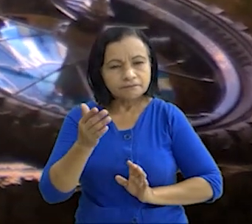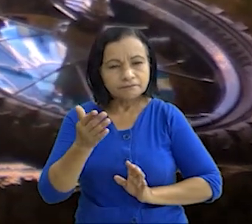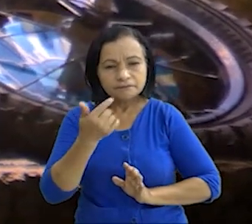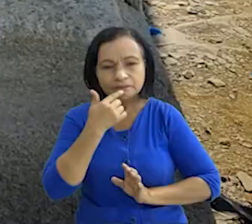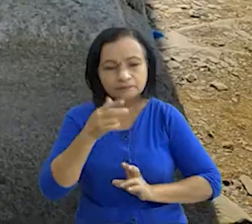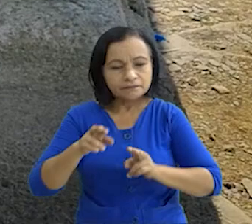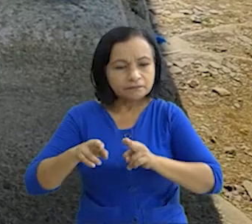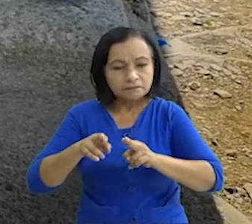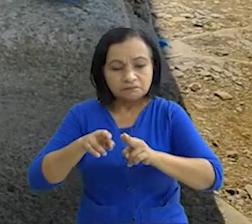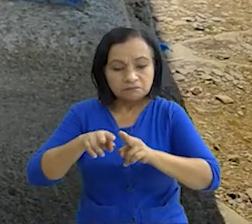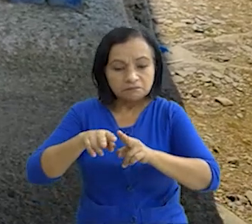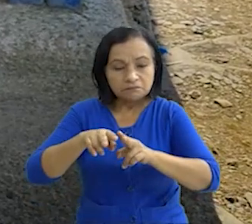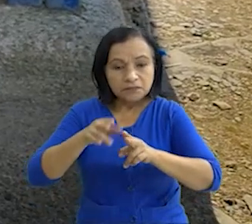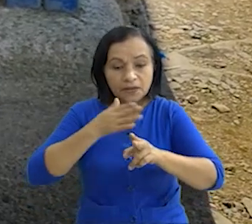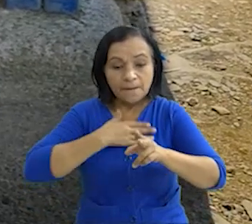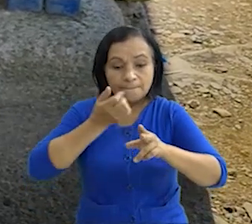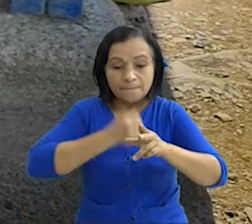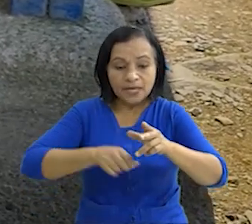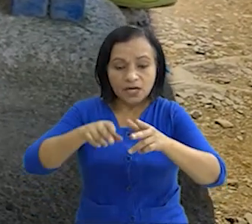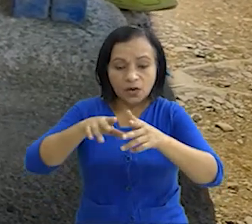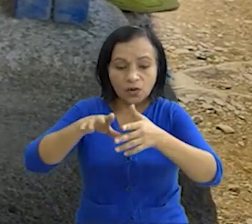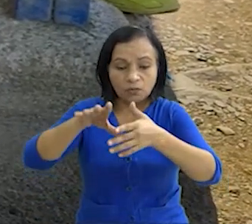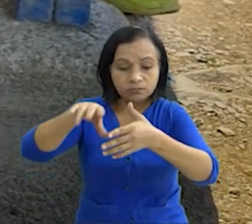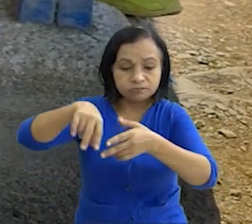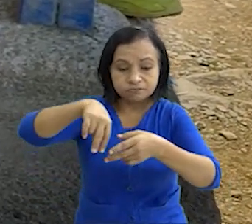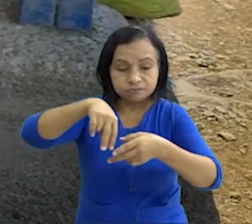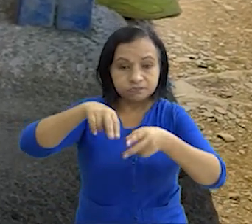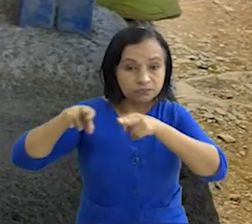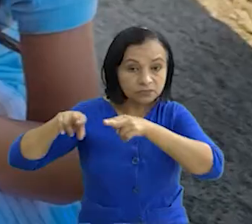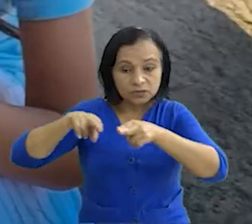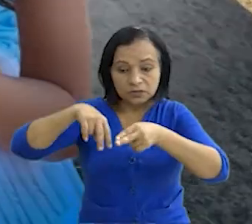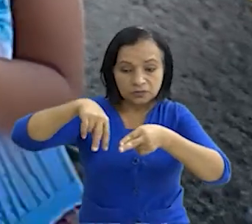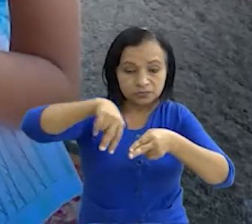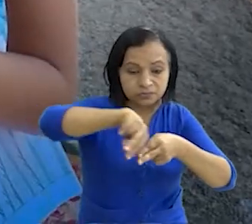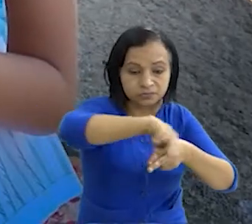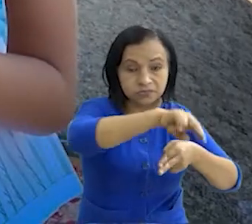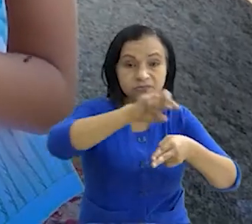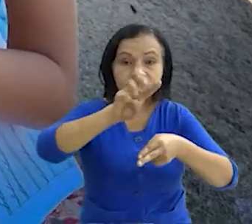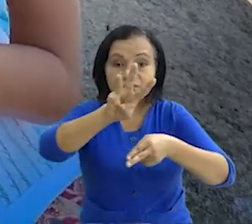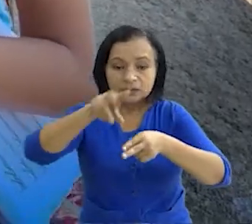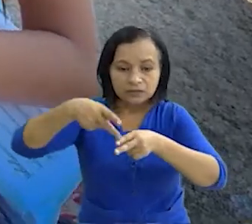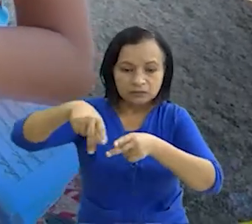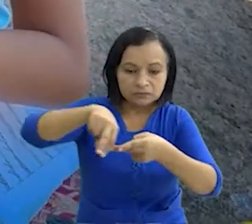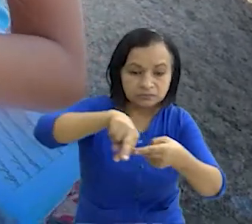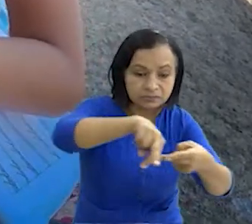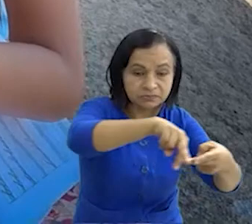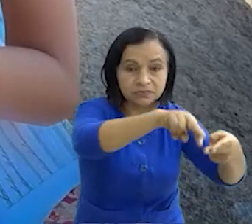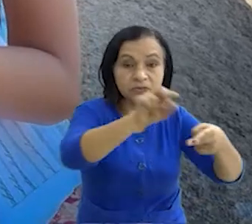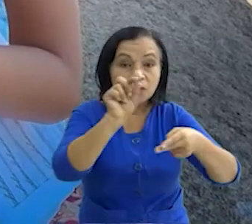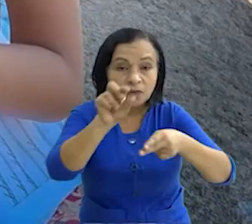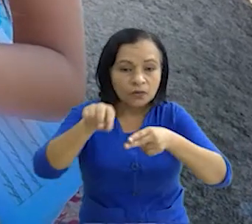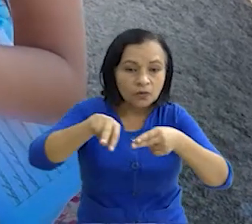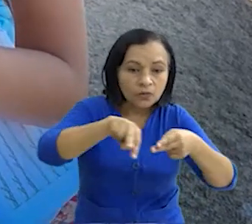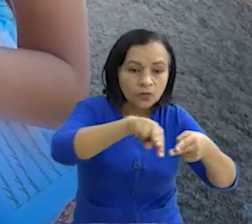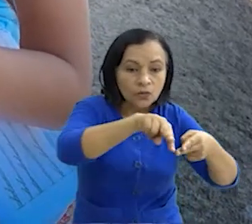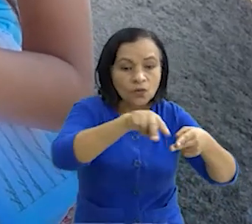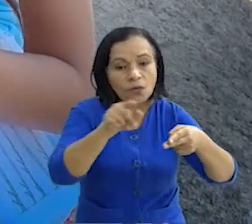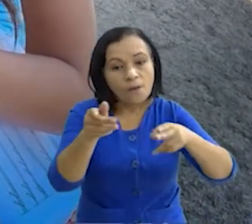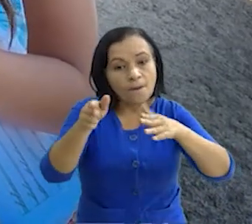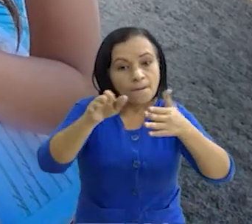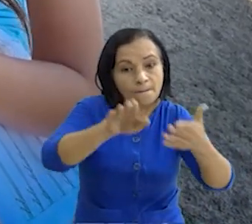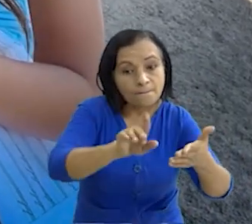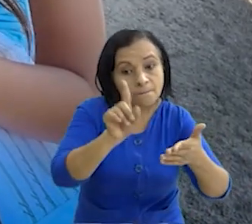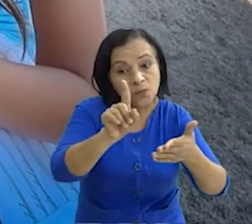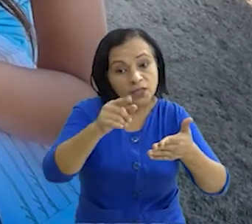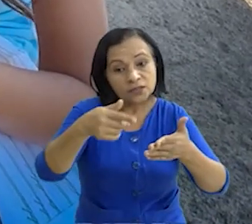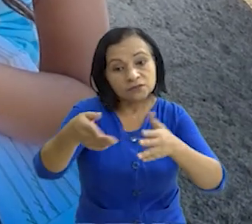Que el río me arrastró junto con mi hijo. Yo estaba con mis tres hijos. El que se me ahogó y la niña más